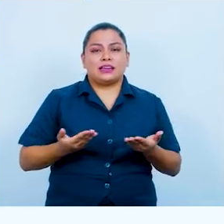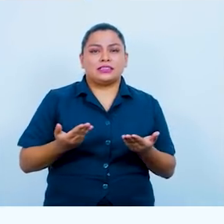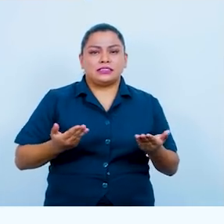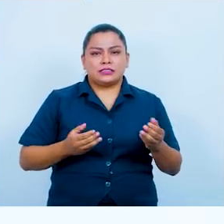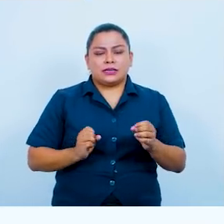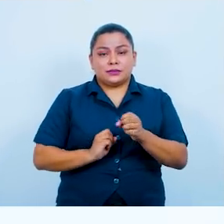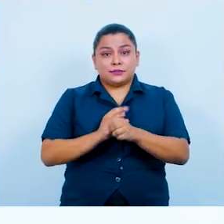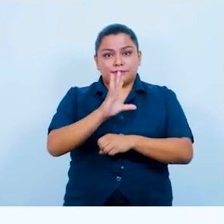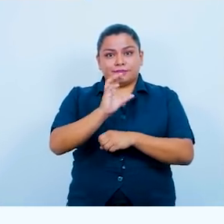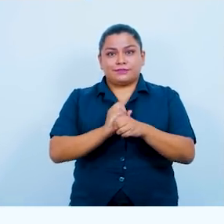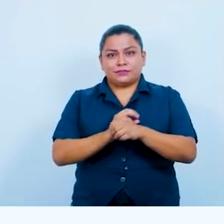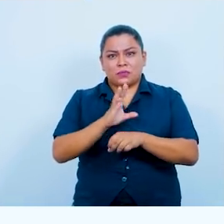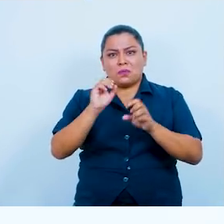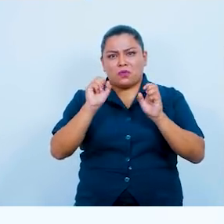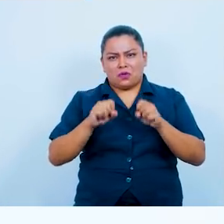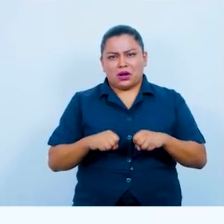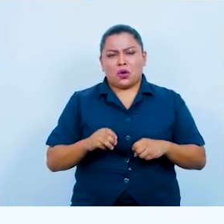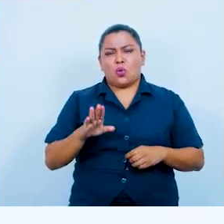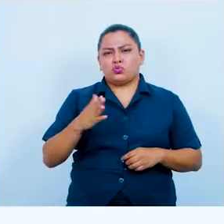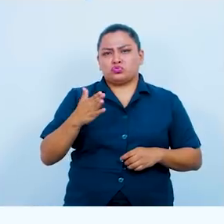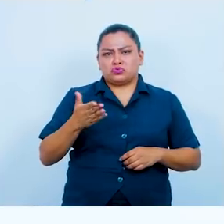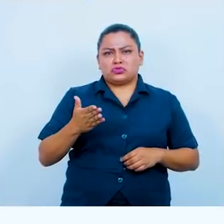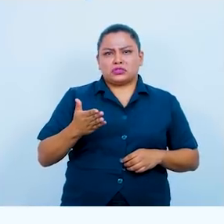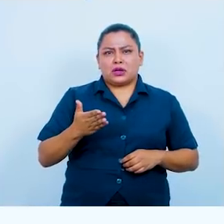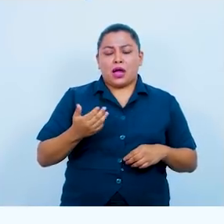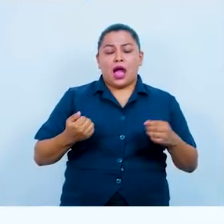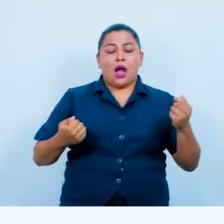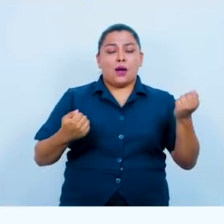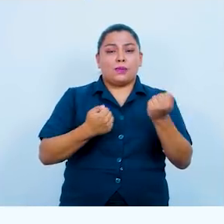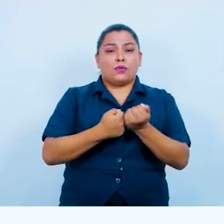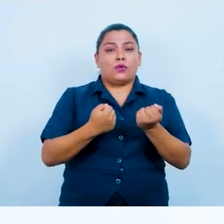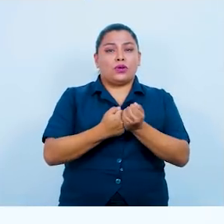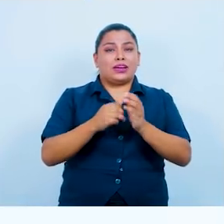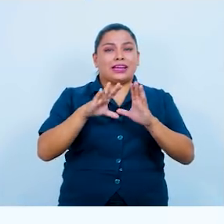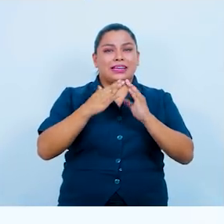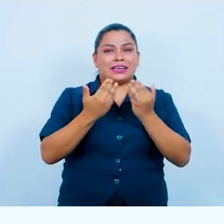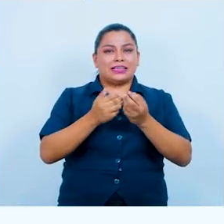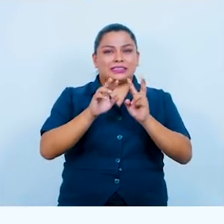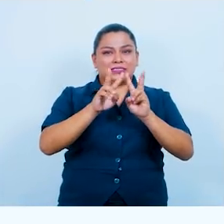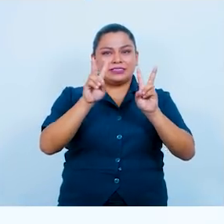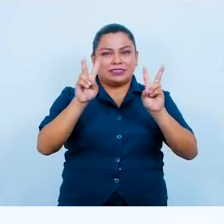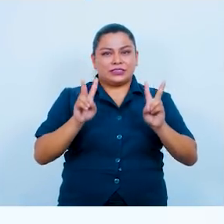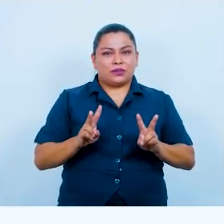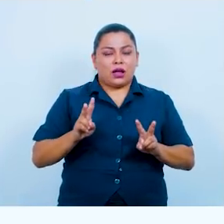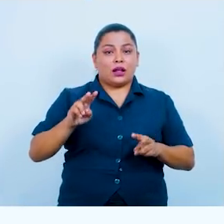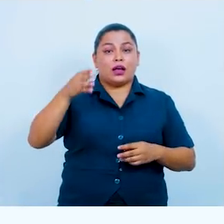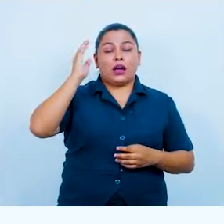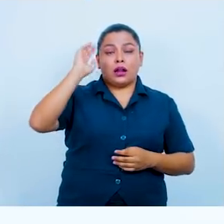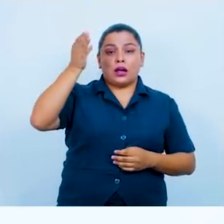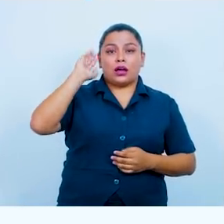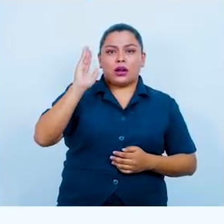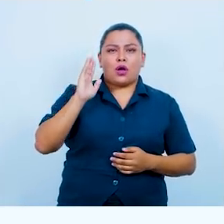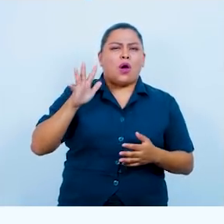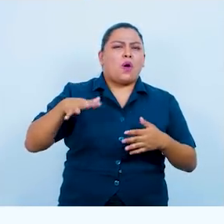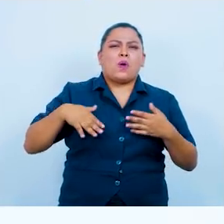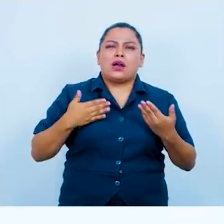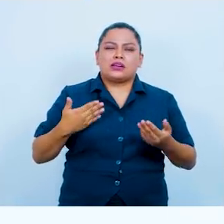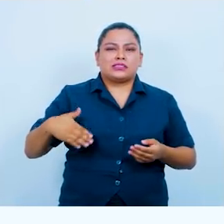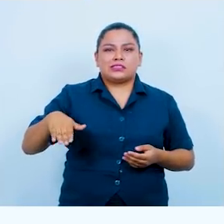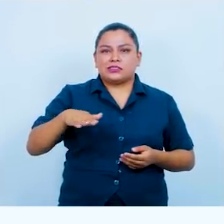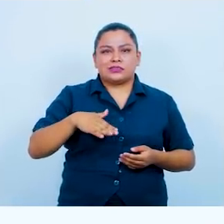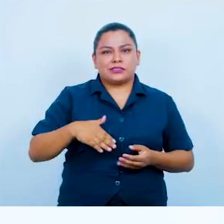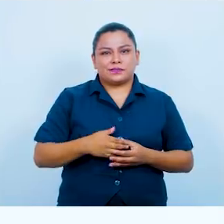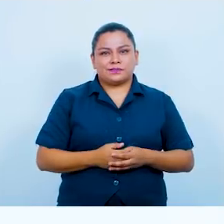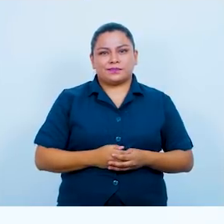de presentaciones que pueden ser utilizadas como apoyo en las clases virtuales, en conferencias o escenarios formativos